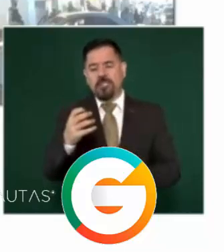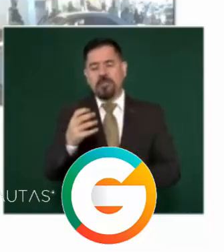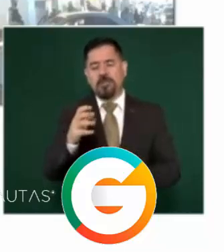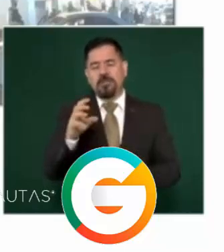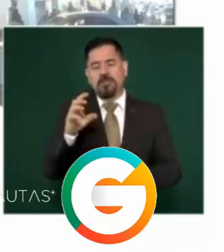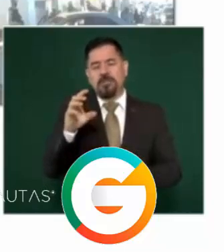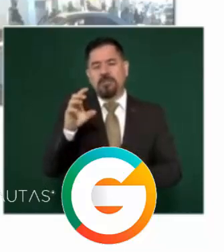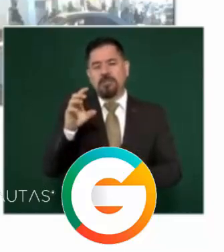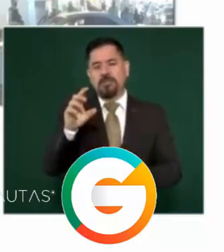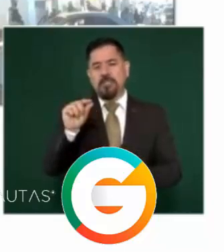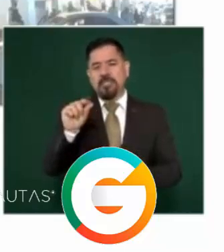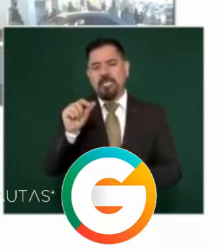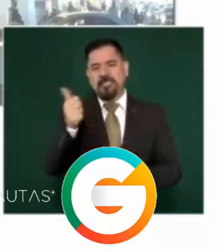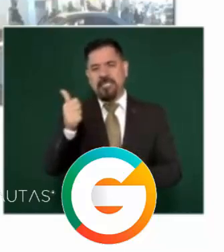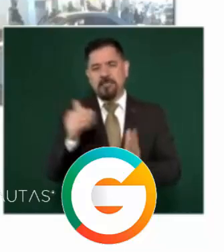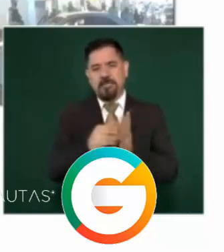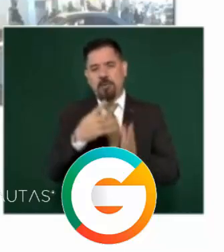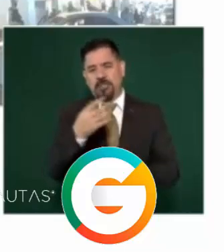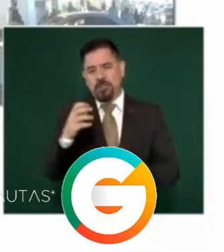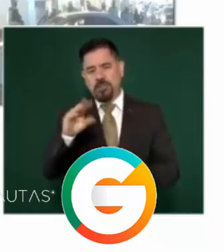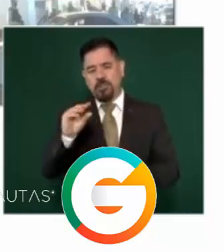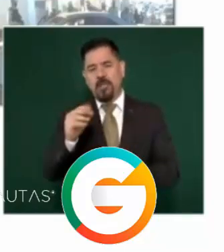476,484 dólares,